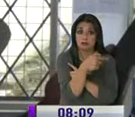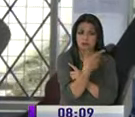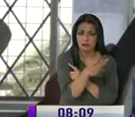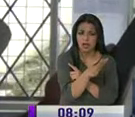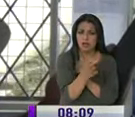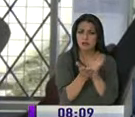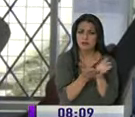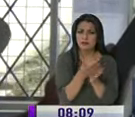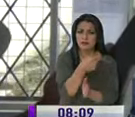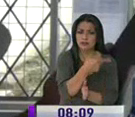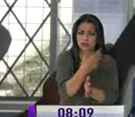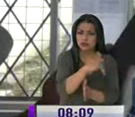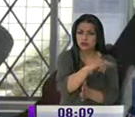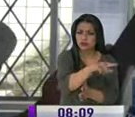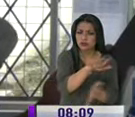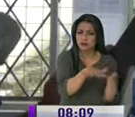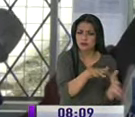servicio activo.